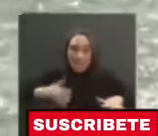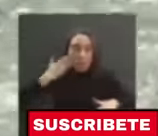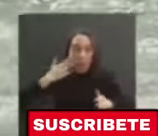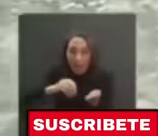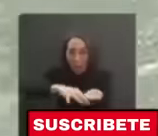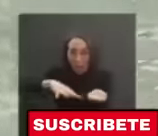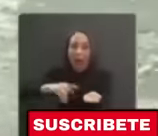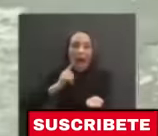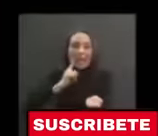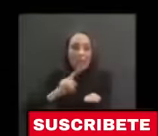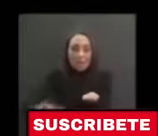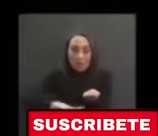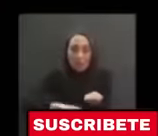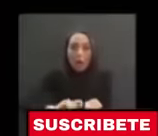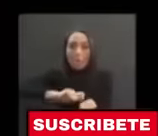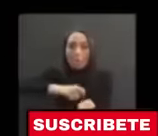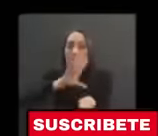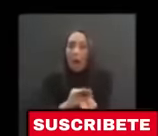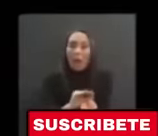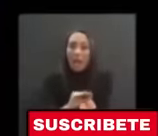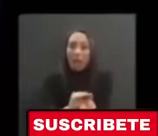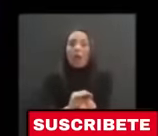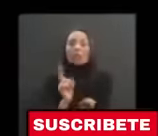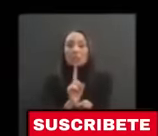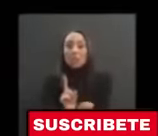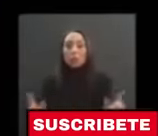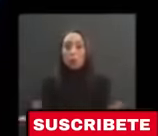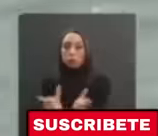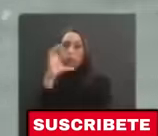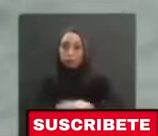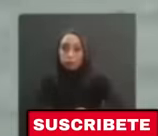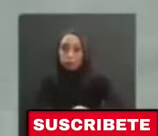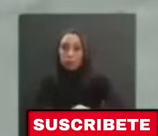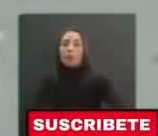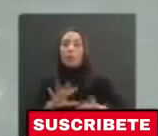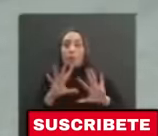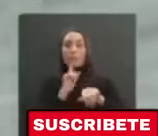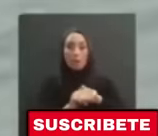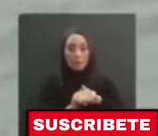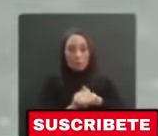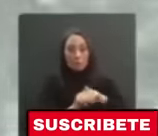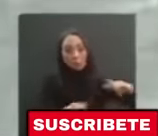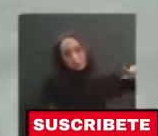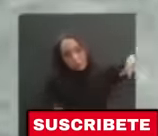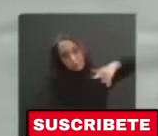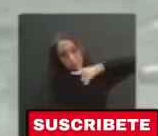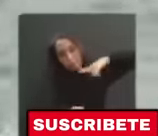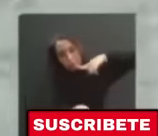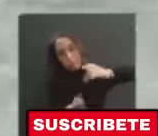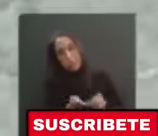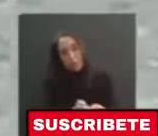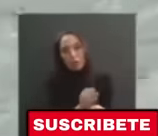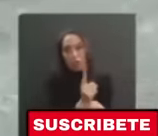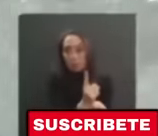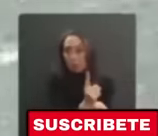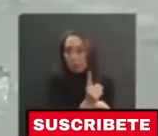para detener a su tripulación, lo que en Chile nunca ha sucedido. 10 minutos después del sobrevuelo de la primera embarcación,